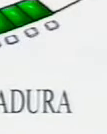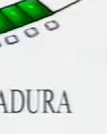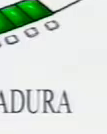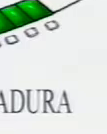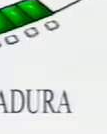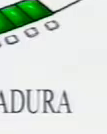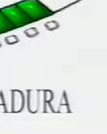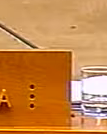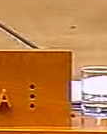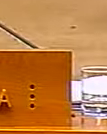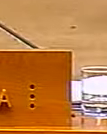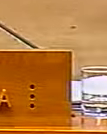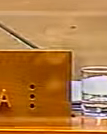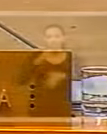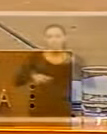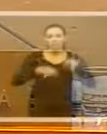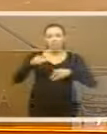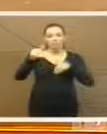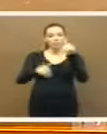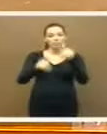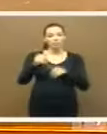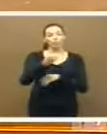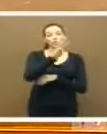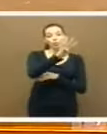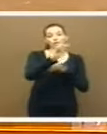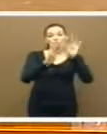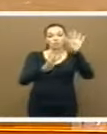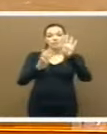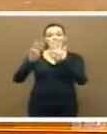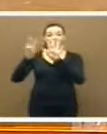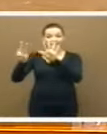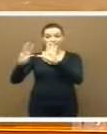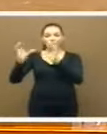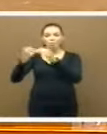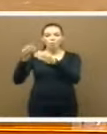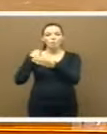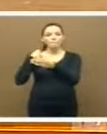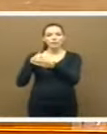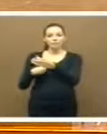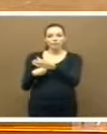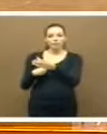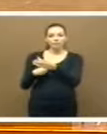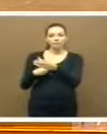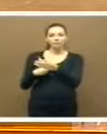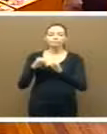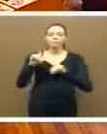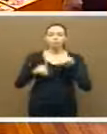consideración de la Cámara, señorías, la enmienda número 487 del mismo grupo parlamentario. Entramos en votación.